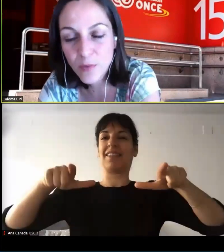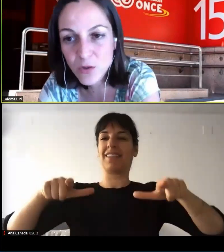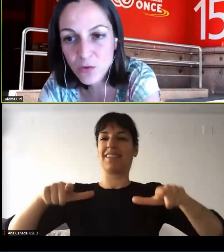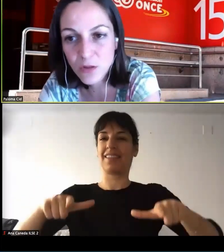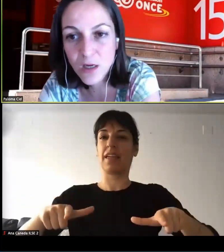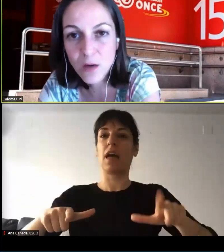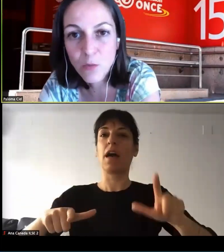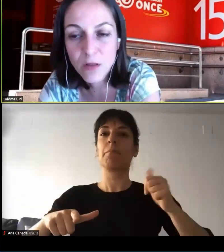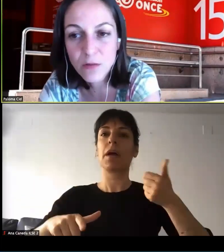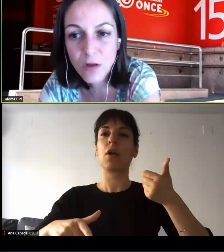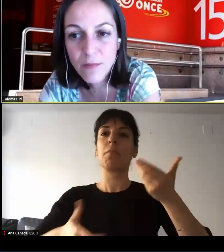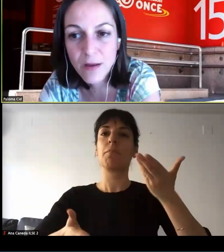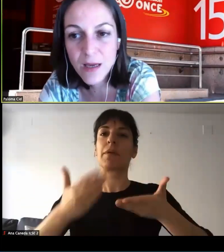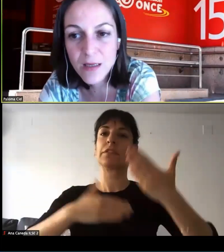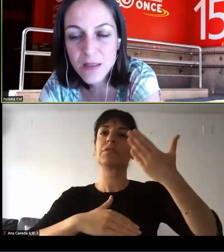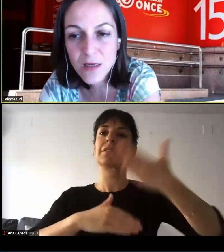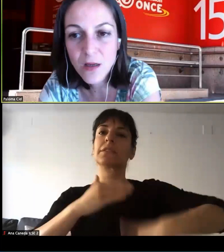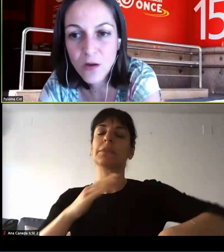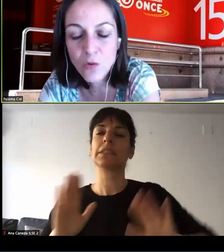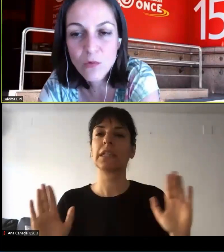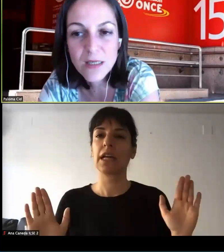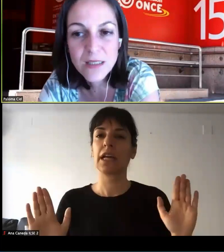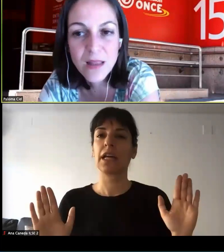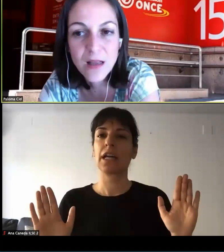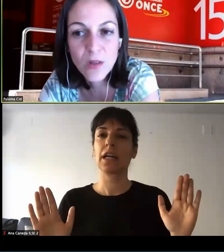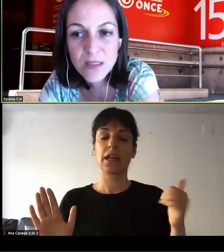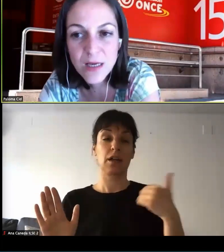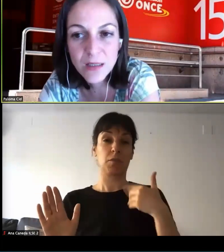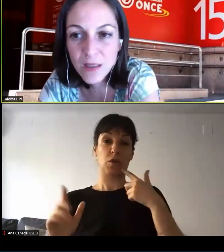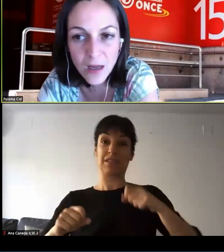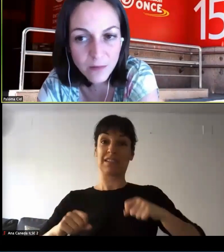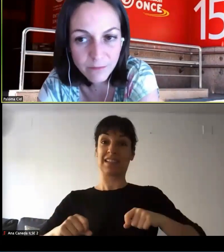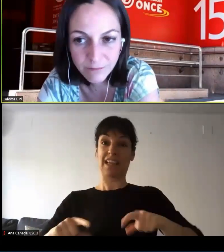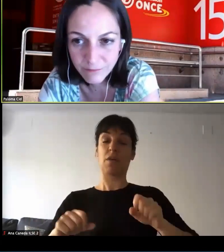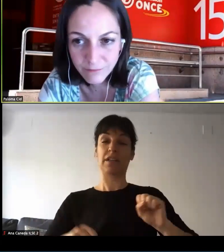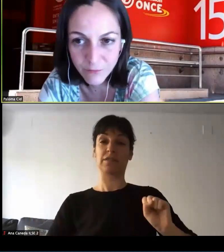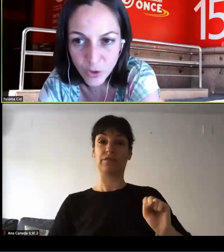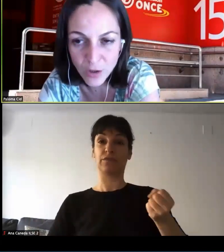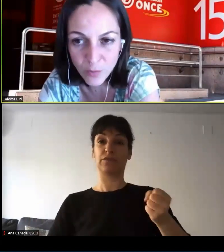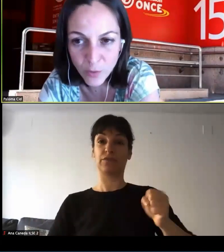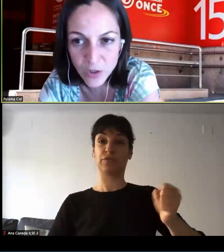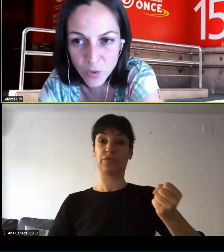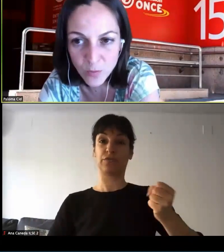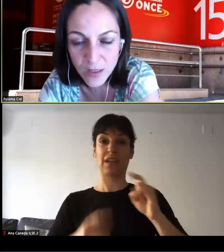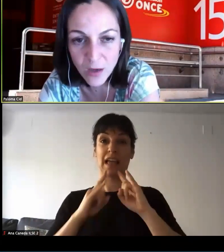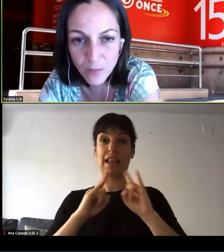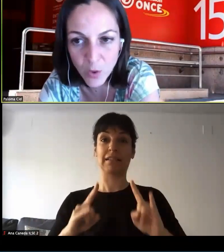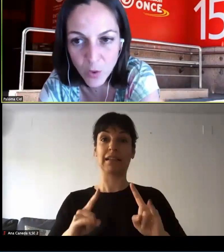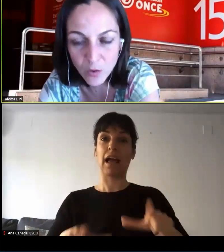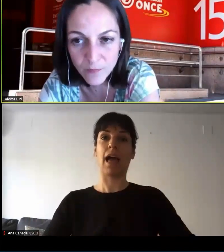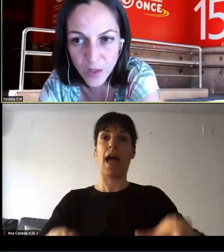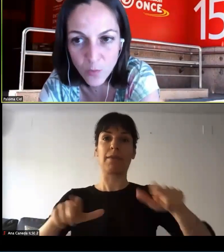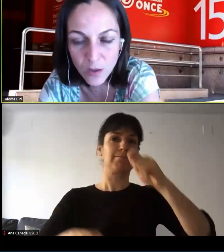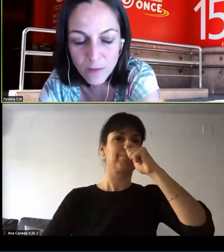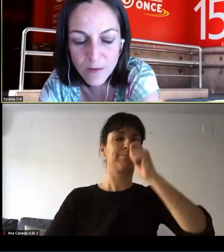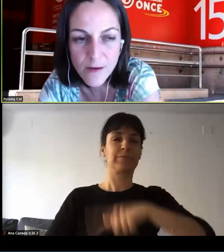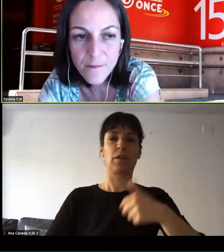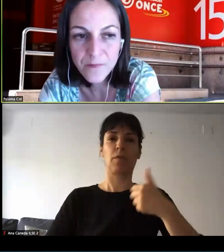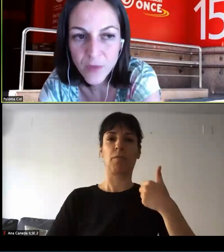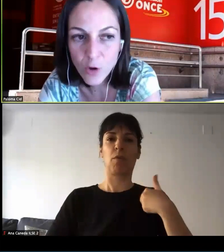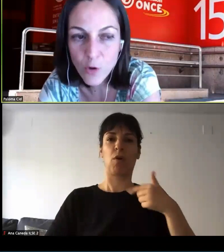determinado peso y en el momento que vayáis con una silla de ruedas eléctrica, por ahí no podéis subir a lo mejor, ¿de